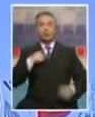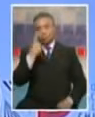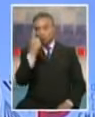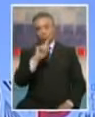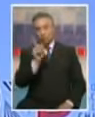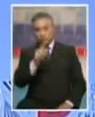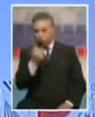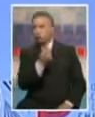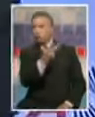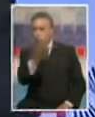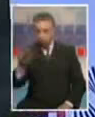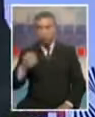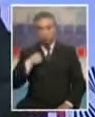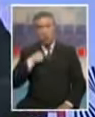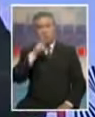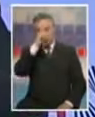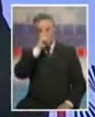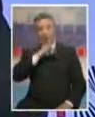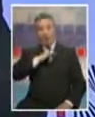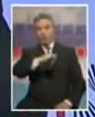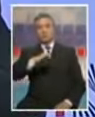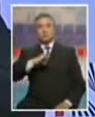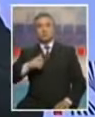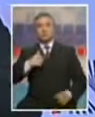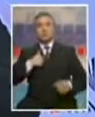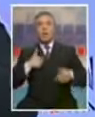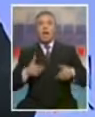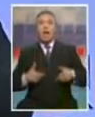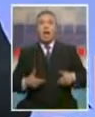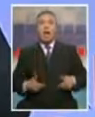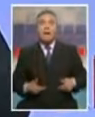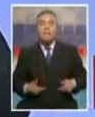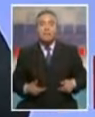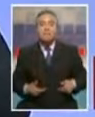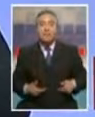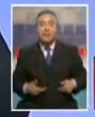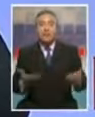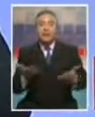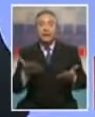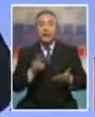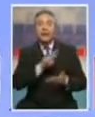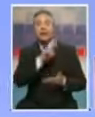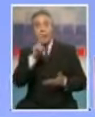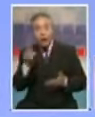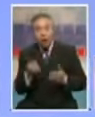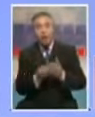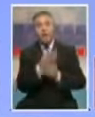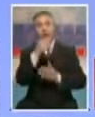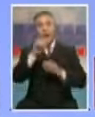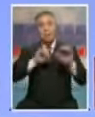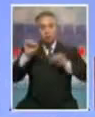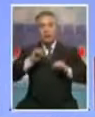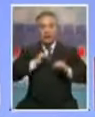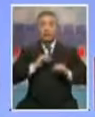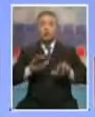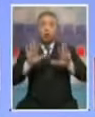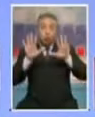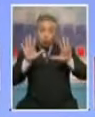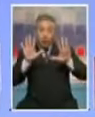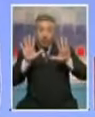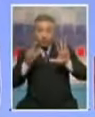con muchos de los que están acá, que tengo en común, que el hambre de renovación política. Creo de verdad que hay que renovar la política. Lo intenté el 2009, derribé una